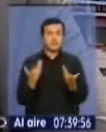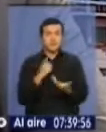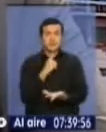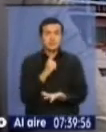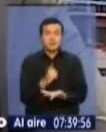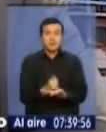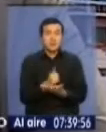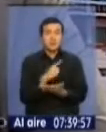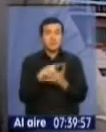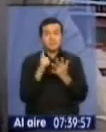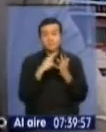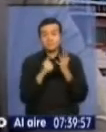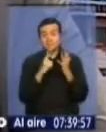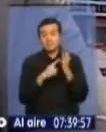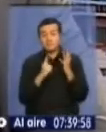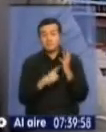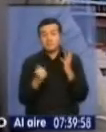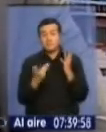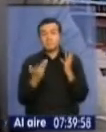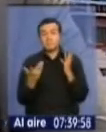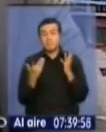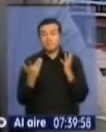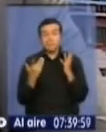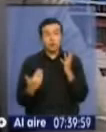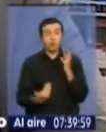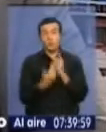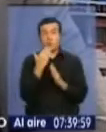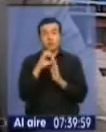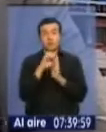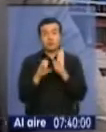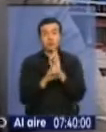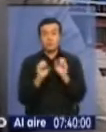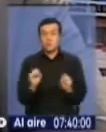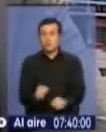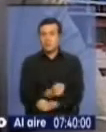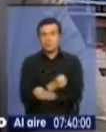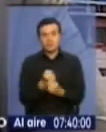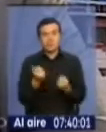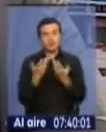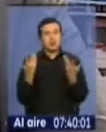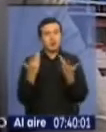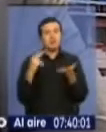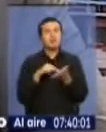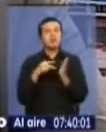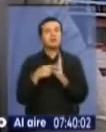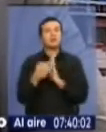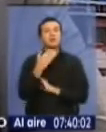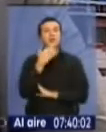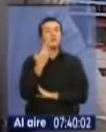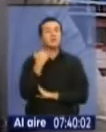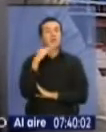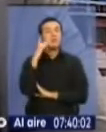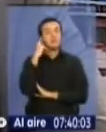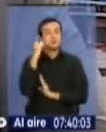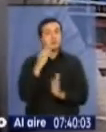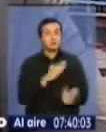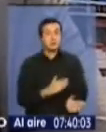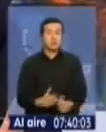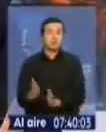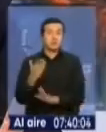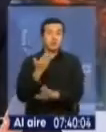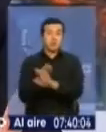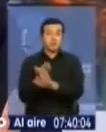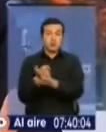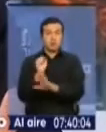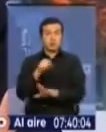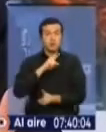dudas, de algunos de estos rasgos, pero no podemos decir que se inaugure el neoconstitucionalismo con Montecristi. Eso sería... Pero se profundiza. Sería metodológicamente... Pero se profundiza. Sí,